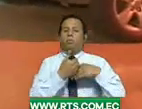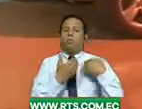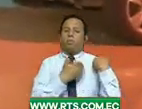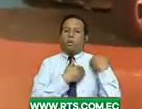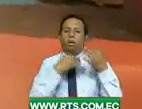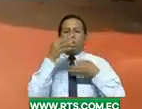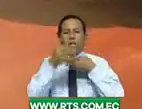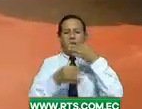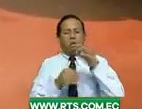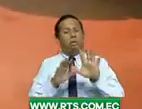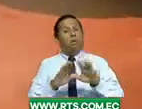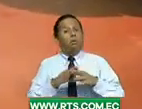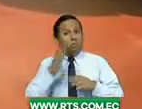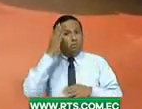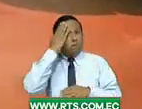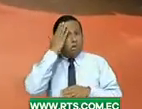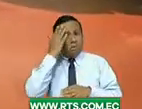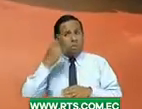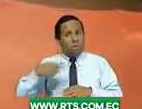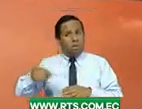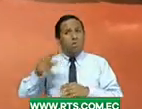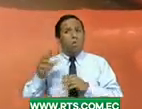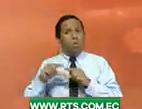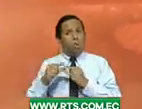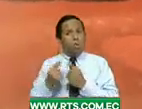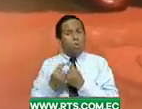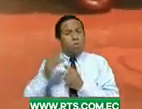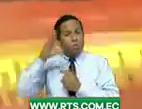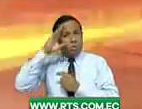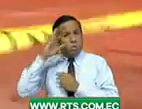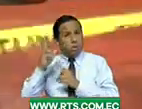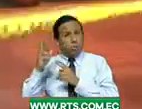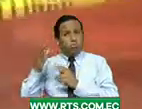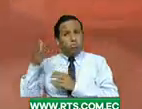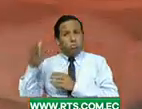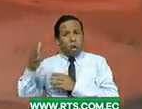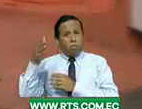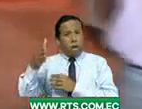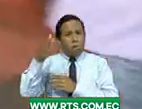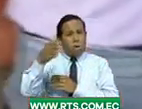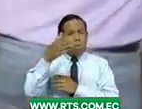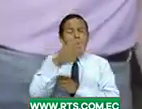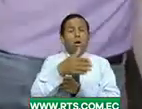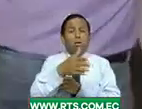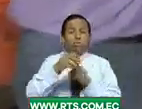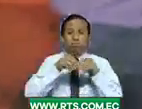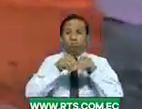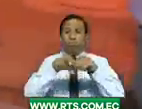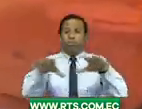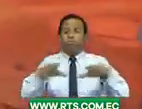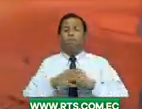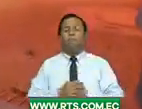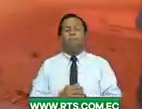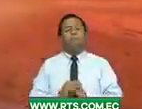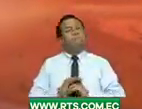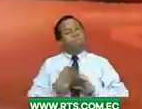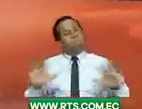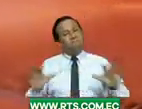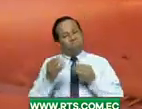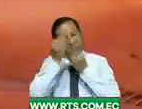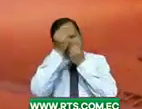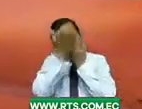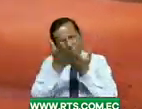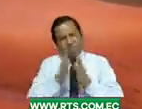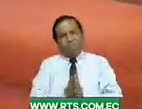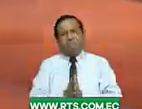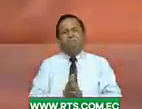que hay varios operativos que se están llevando a cabo acá en el sur de la ciudad de Guayaquil, justamente. Bueno, es la información que tenemos,